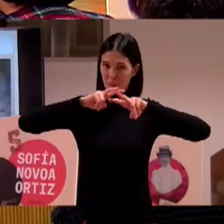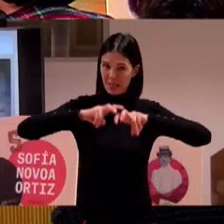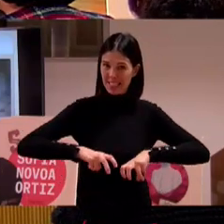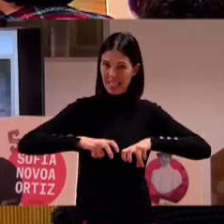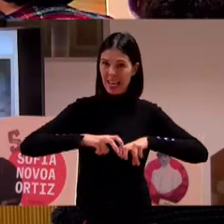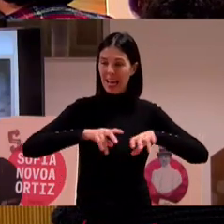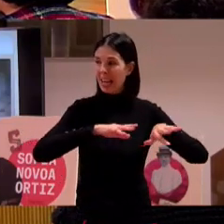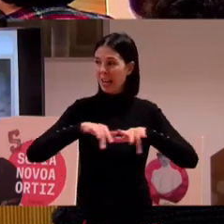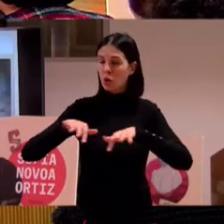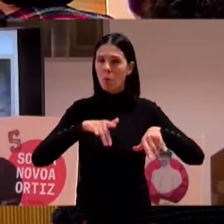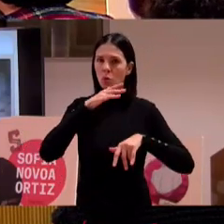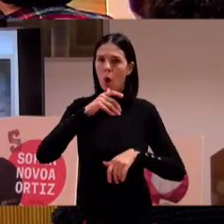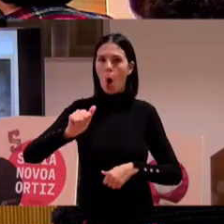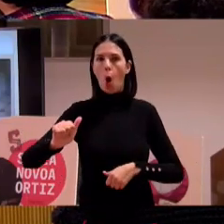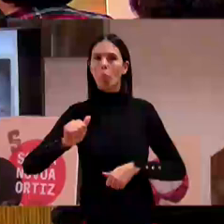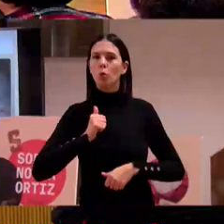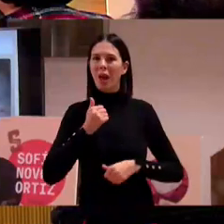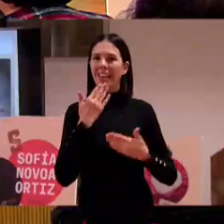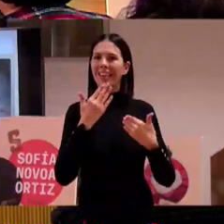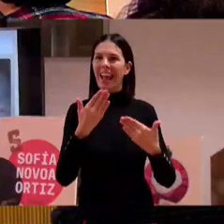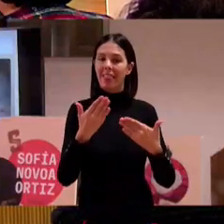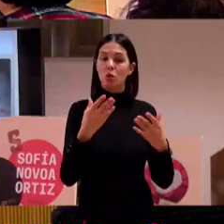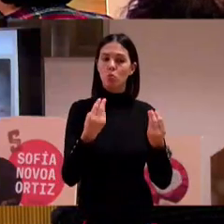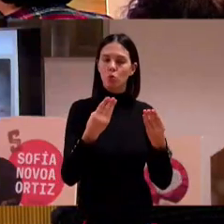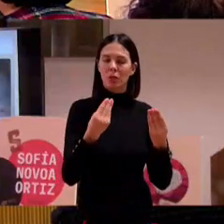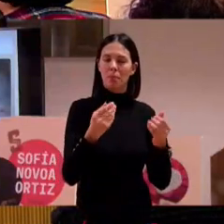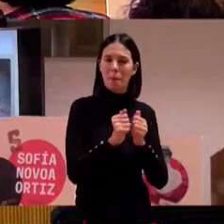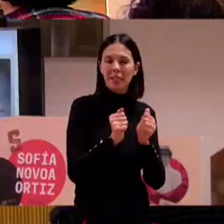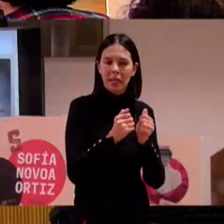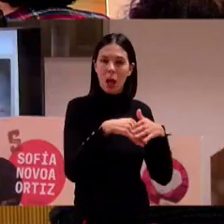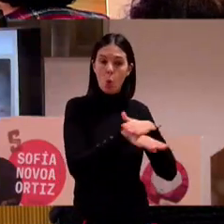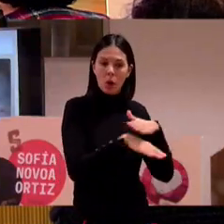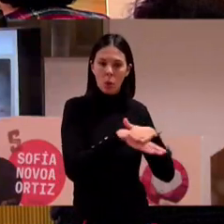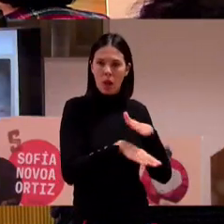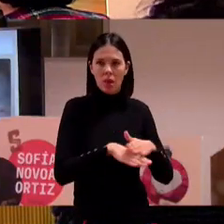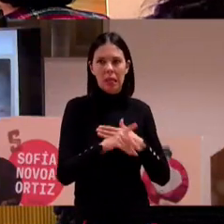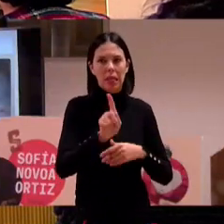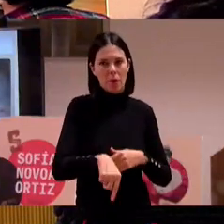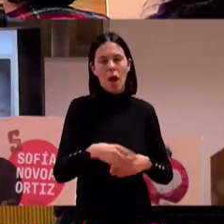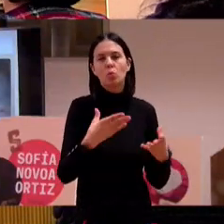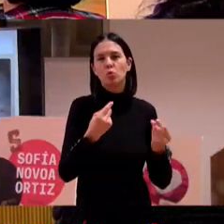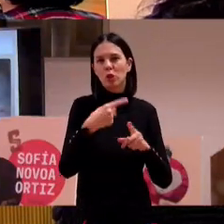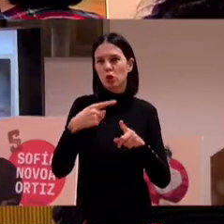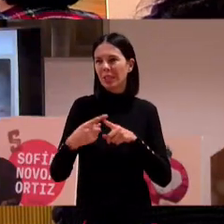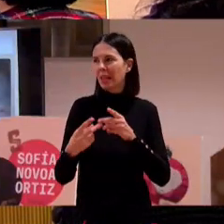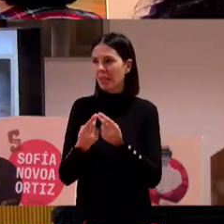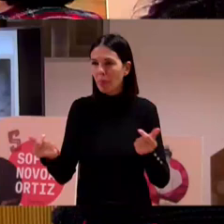poco oportunidad de que se conservase tanto material, a pesar de que hubo moito tamén que